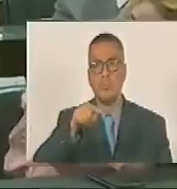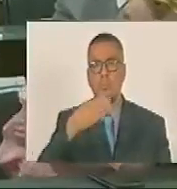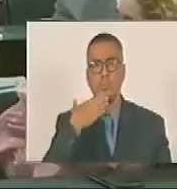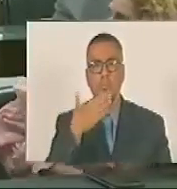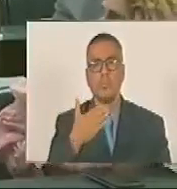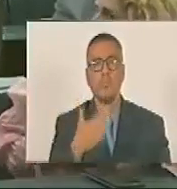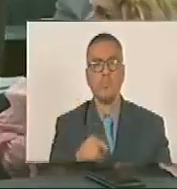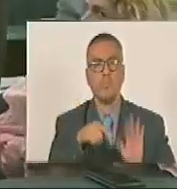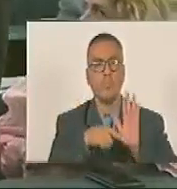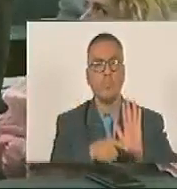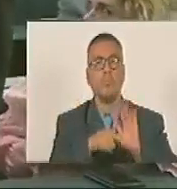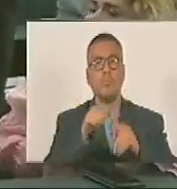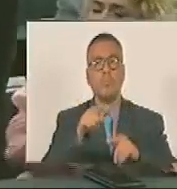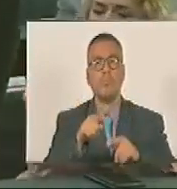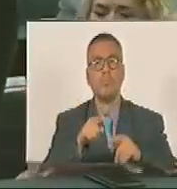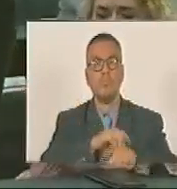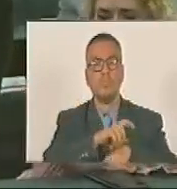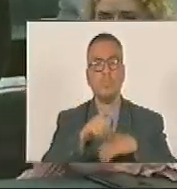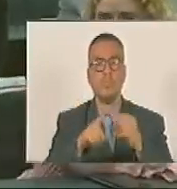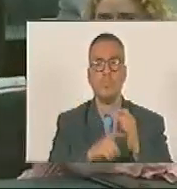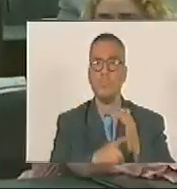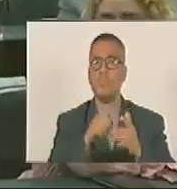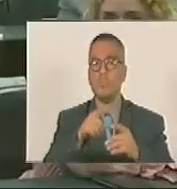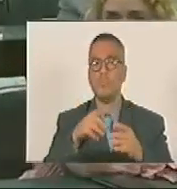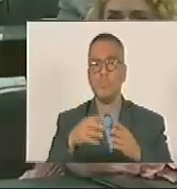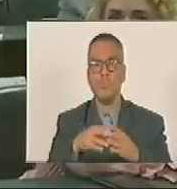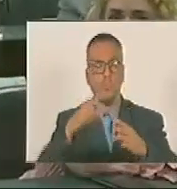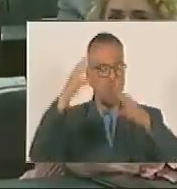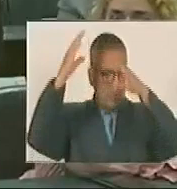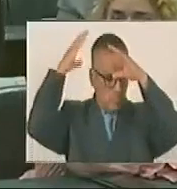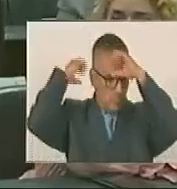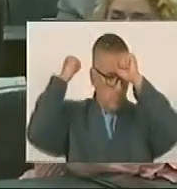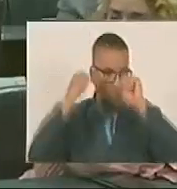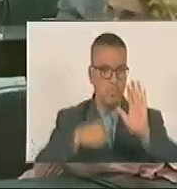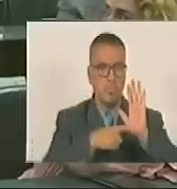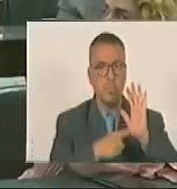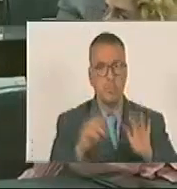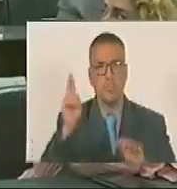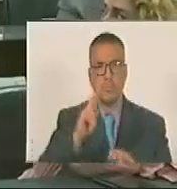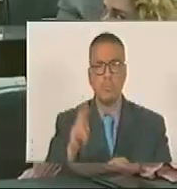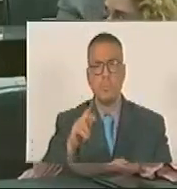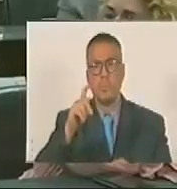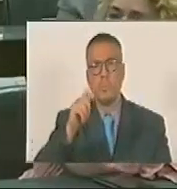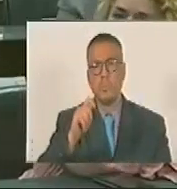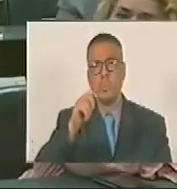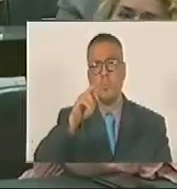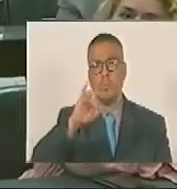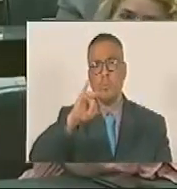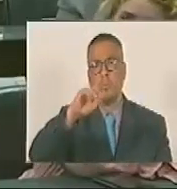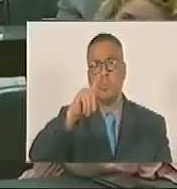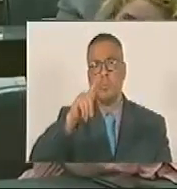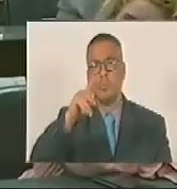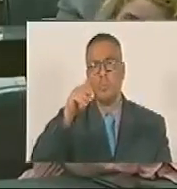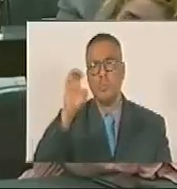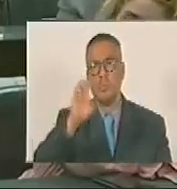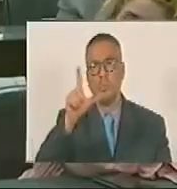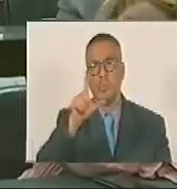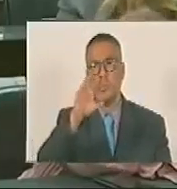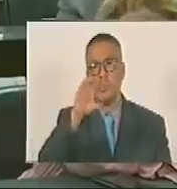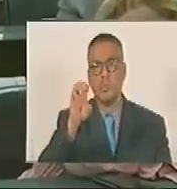ante esta plenaria como embajador ante la República de Turquille. Acabo